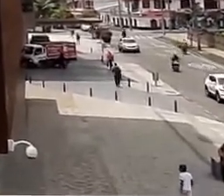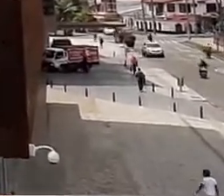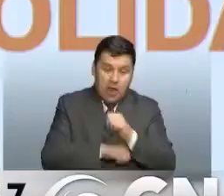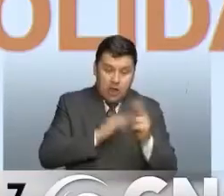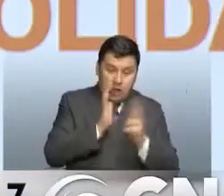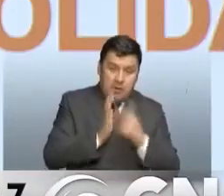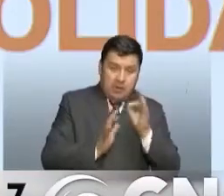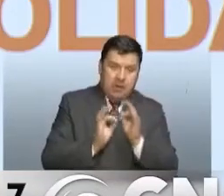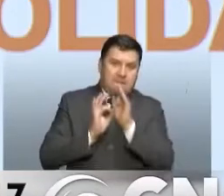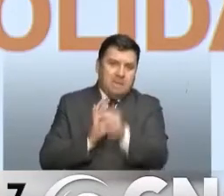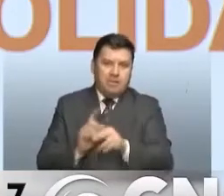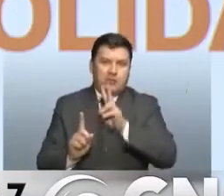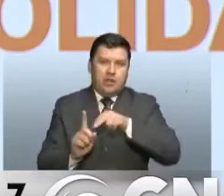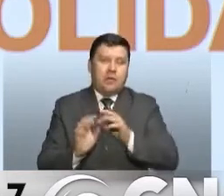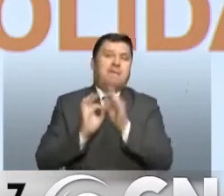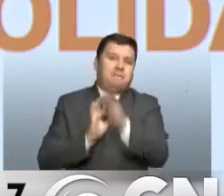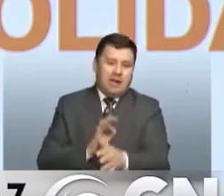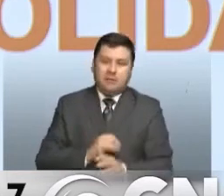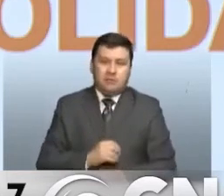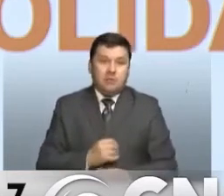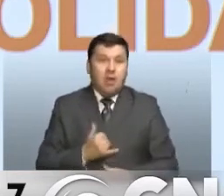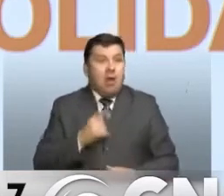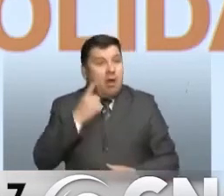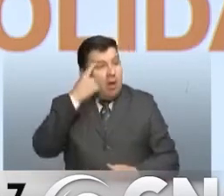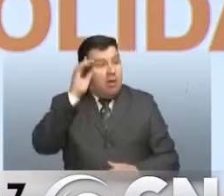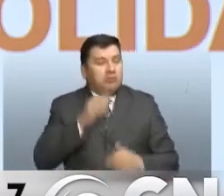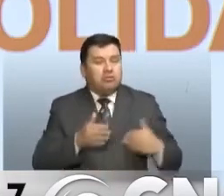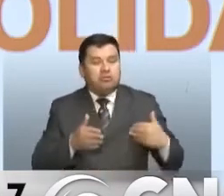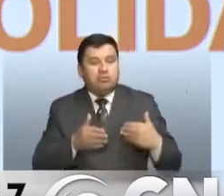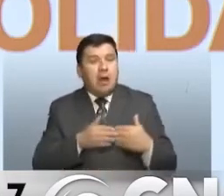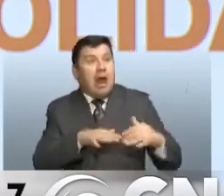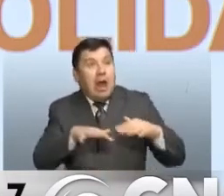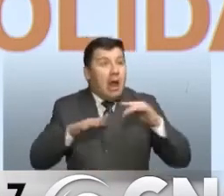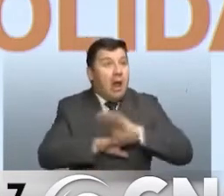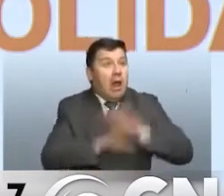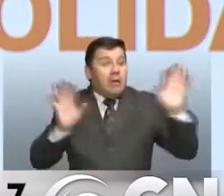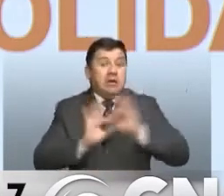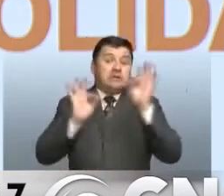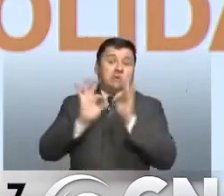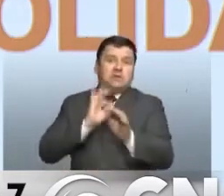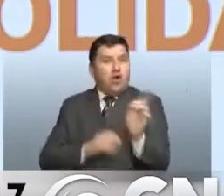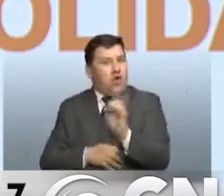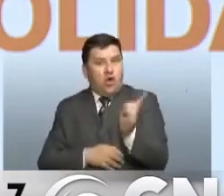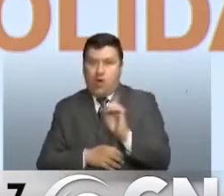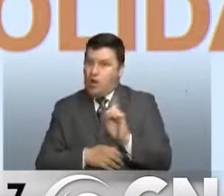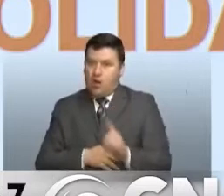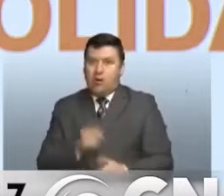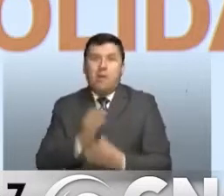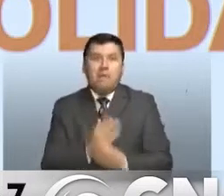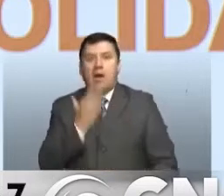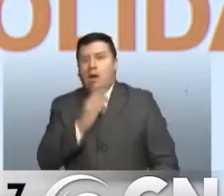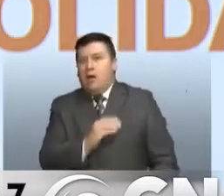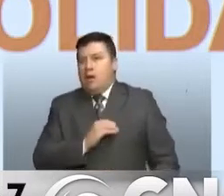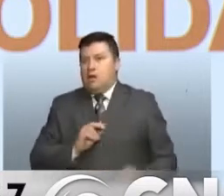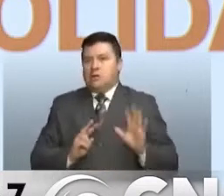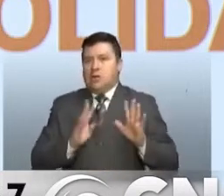pandemia es un programa que insisto no es temporal no es por la pandemia creemos que beneficia el bolsillo los más vulnerables que